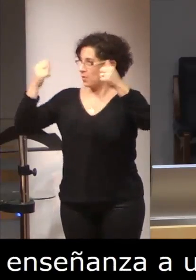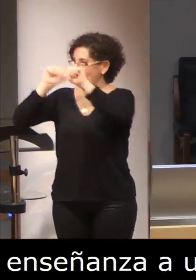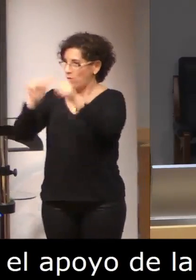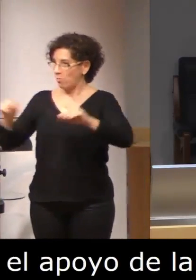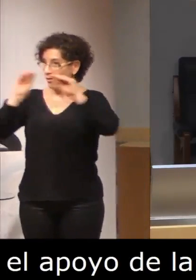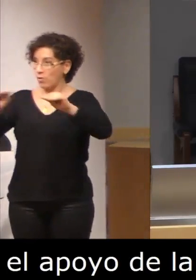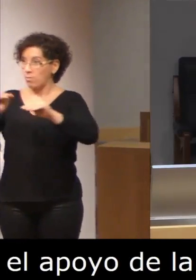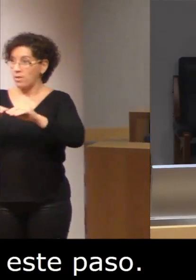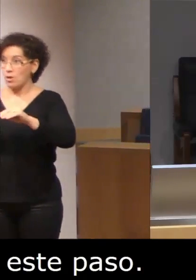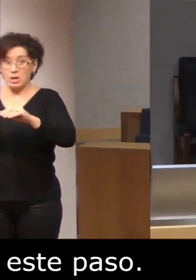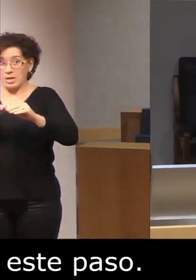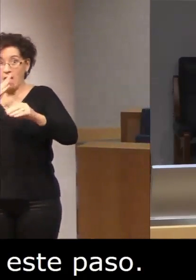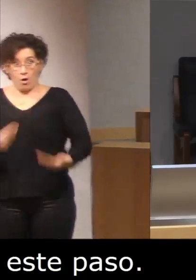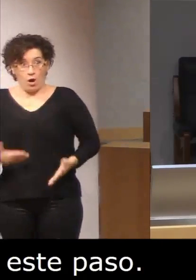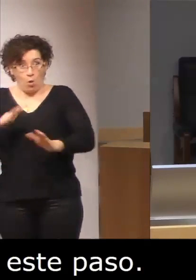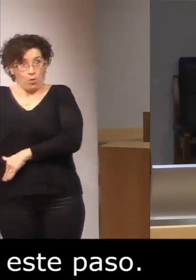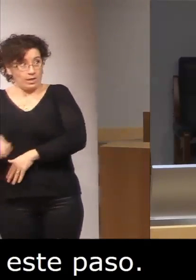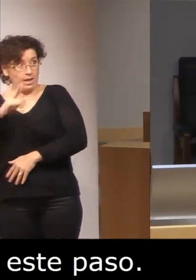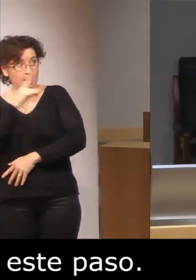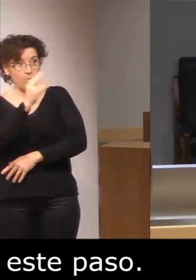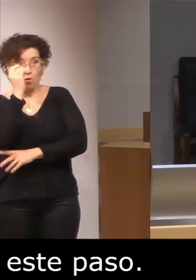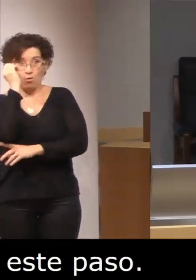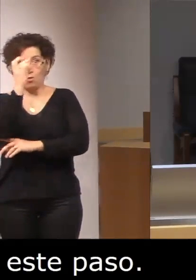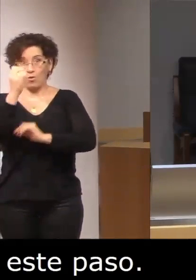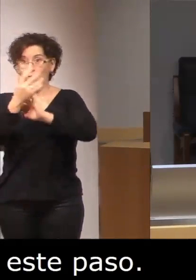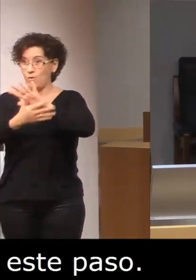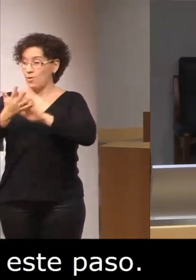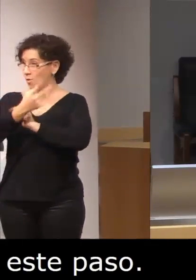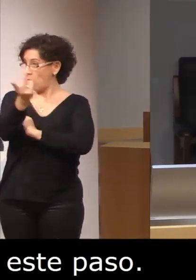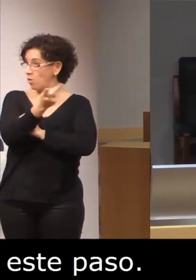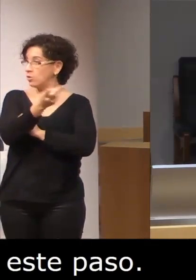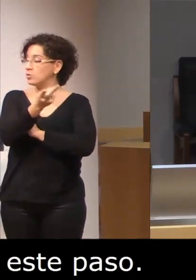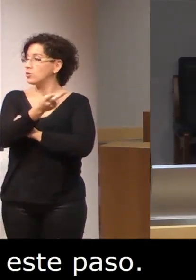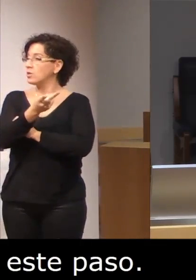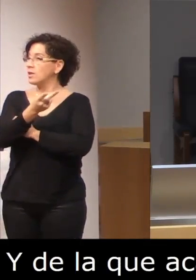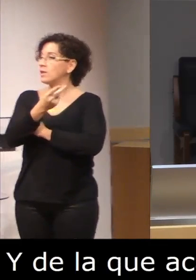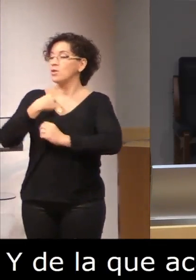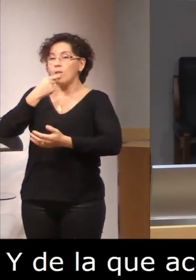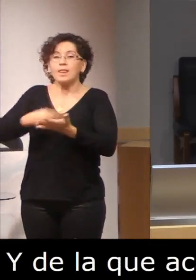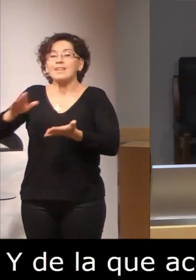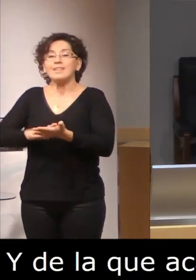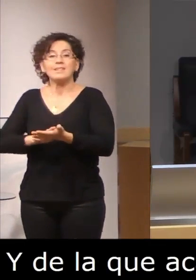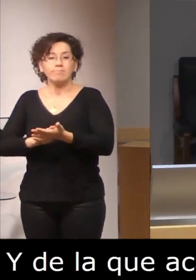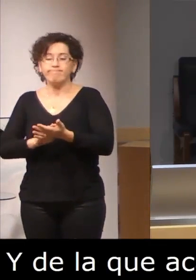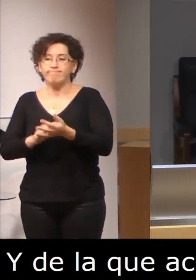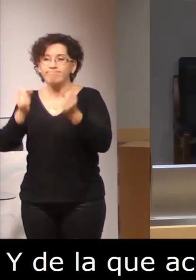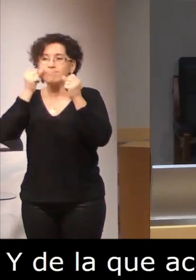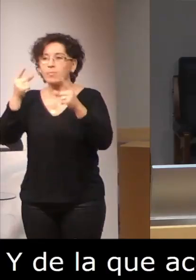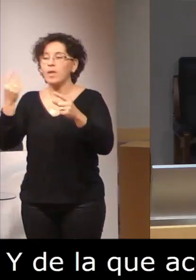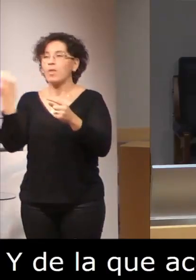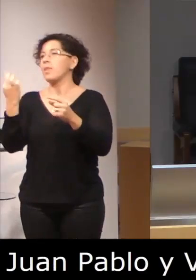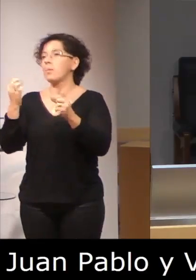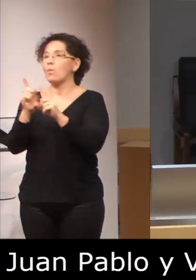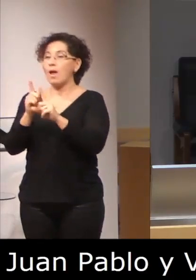acabamos de escuchar, de escuchar y ver, de Juan Pablo y Vanessa, yo diría que la necesidad de revitalizar la lengua